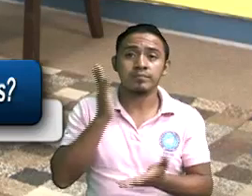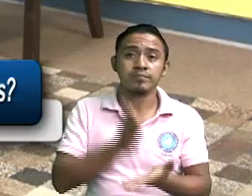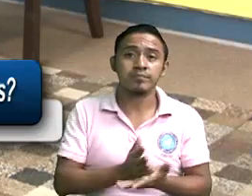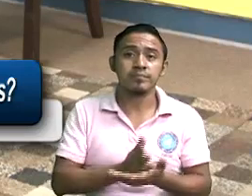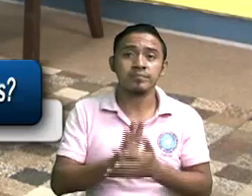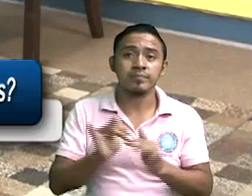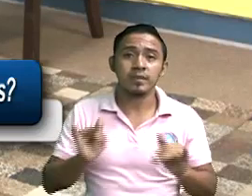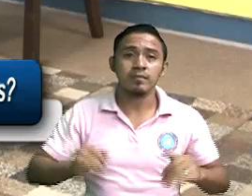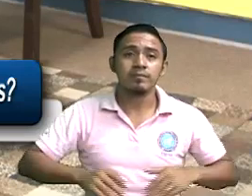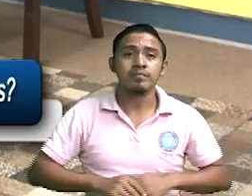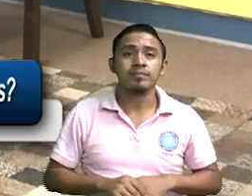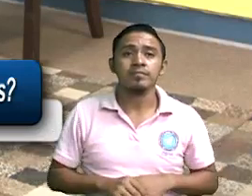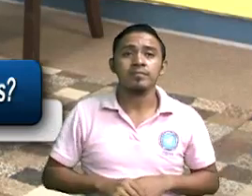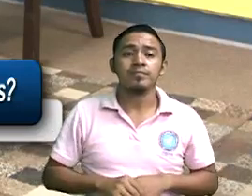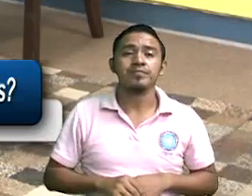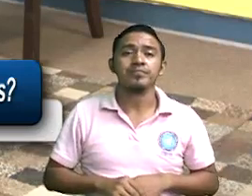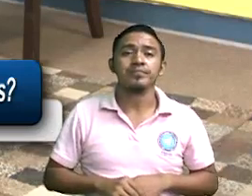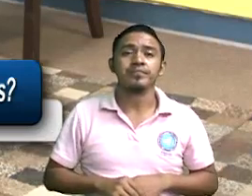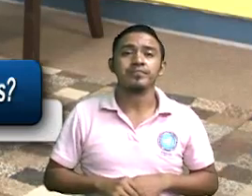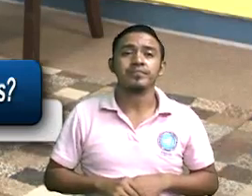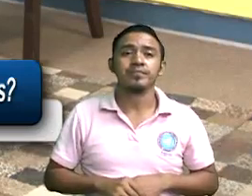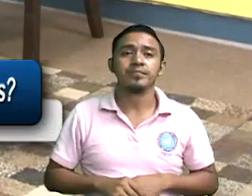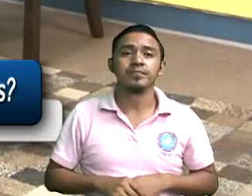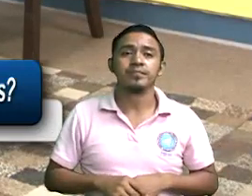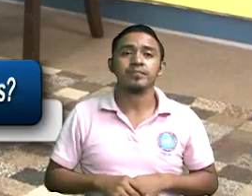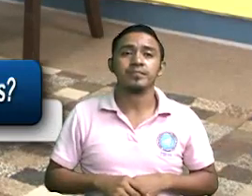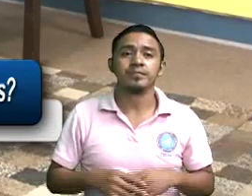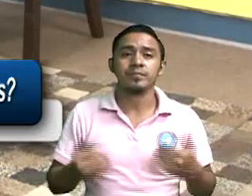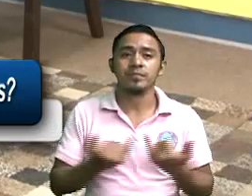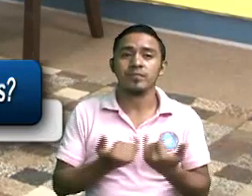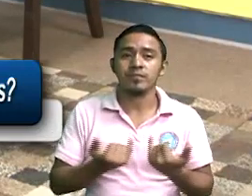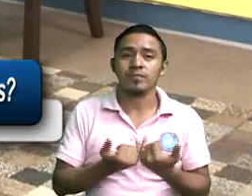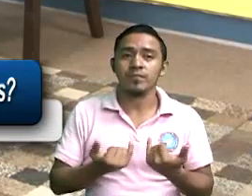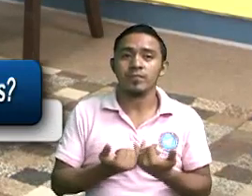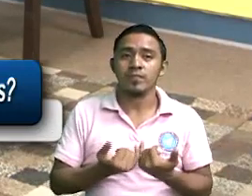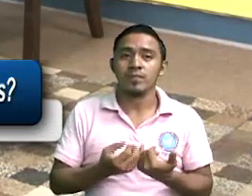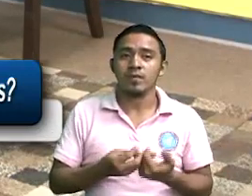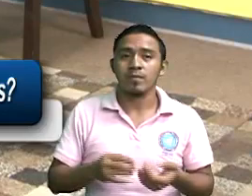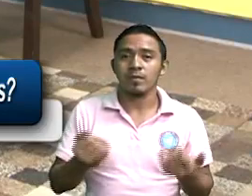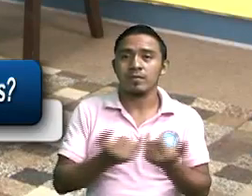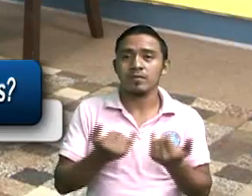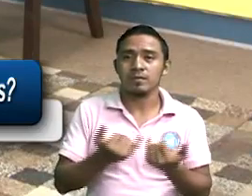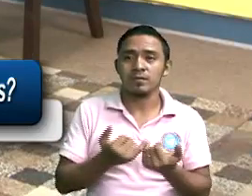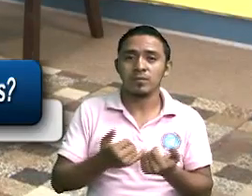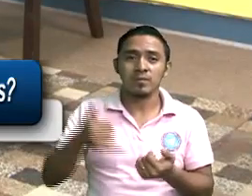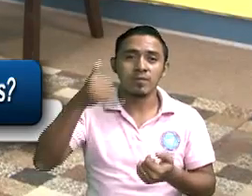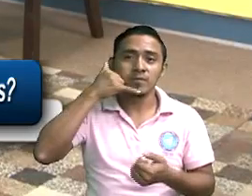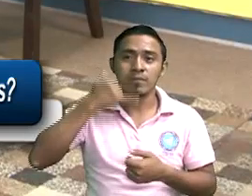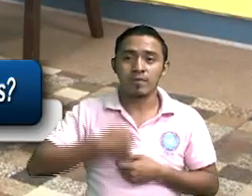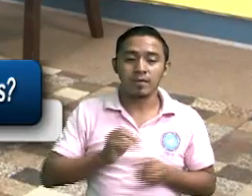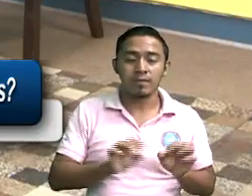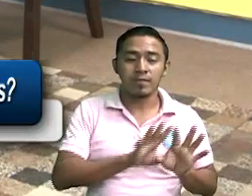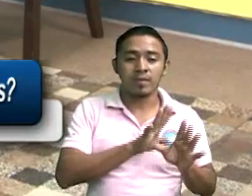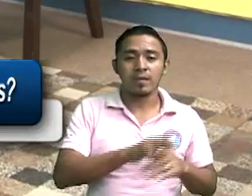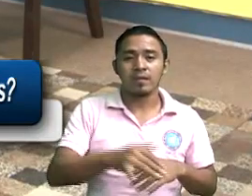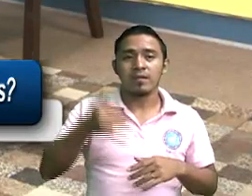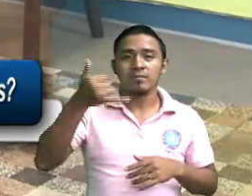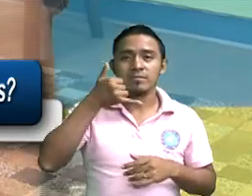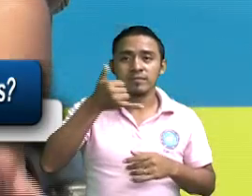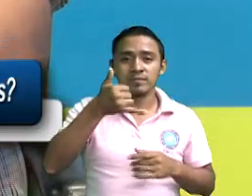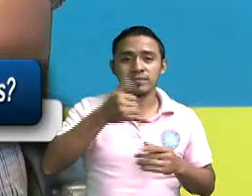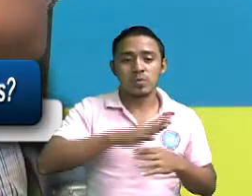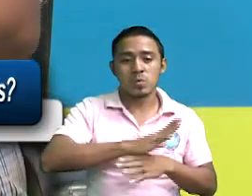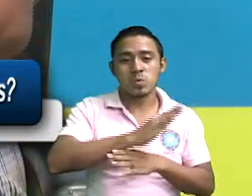diagnostica. Eso es como el efecto del celular. Estás cargado en la mañana y a medida